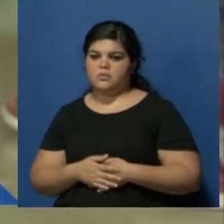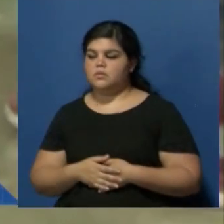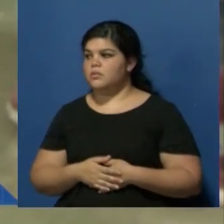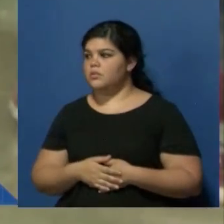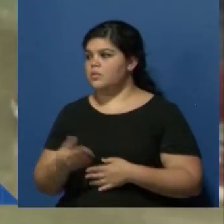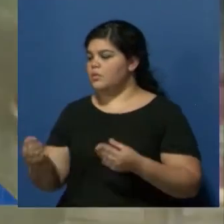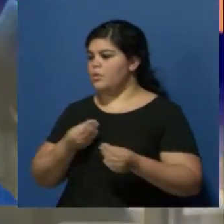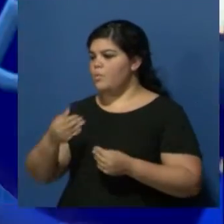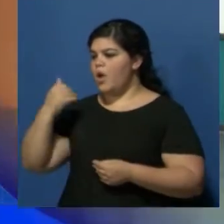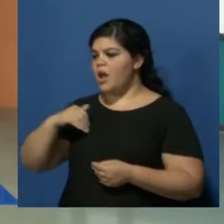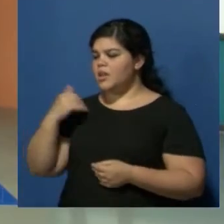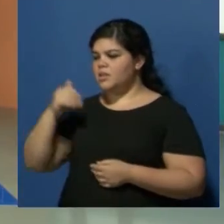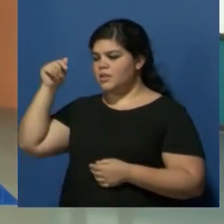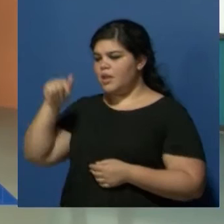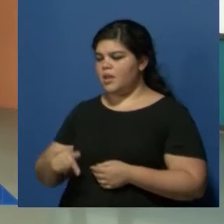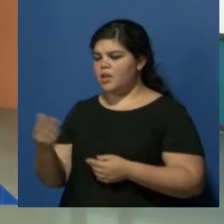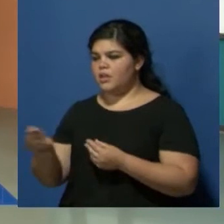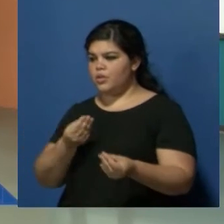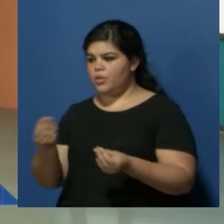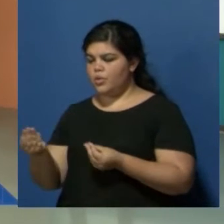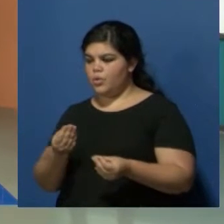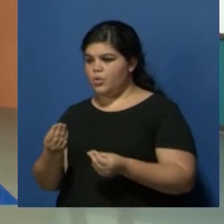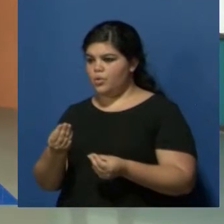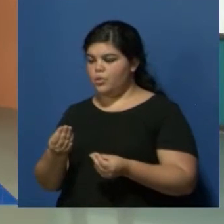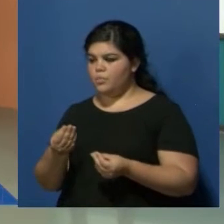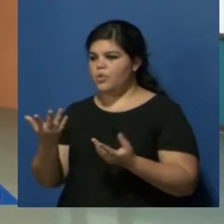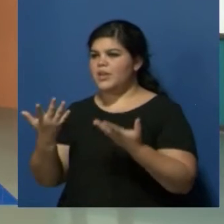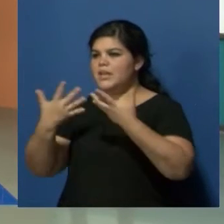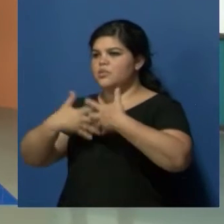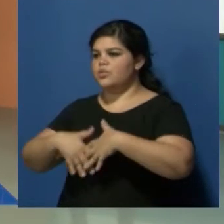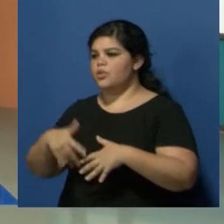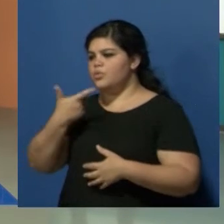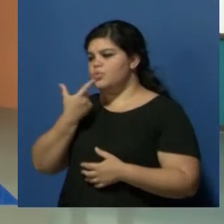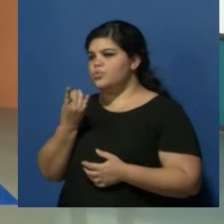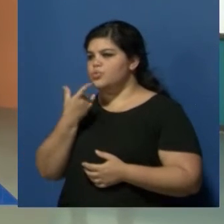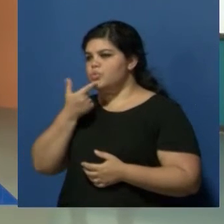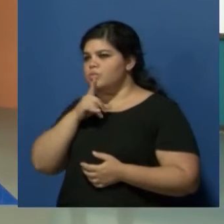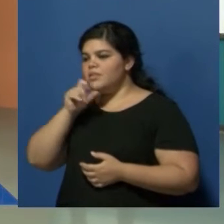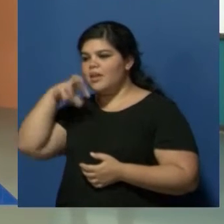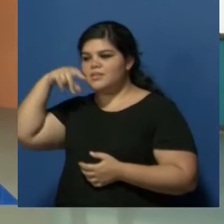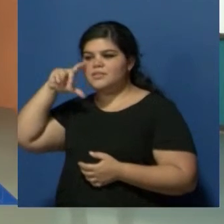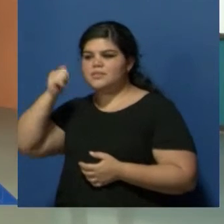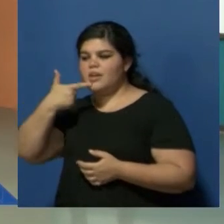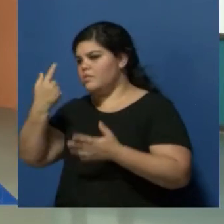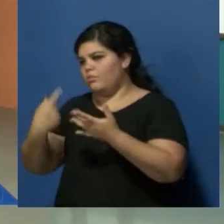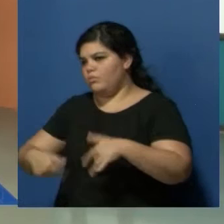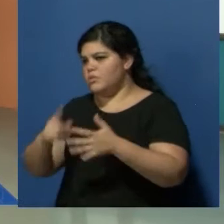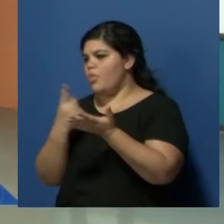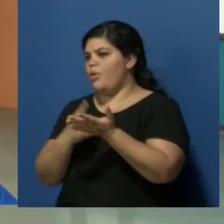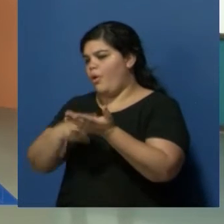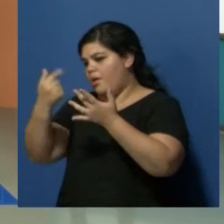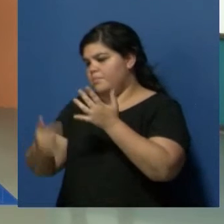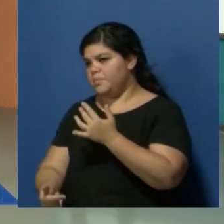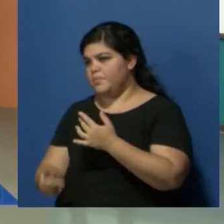situación en Argentina, concretamente con respecto a las sustancias? Vos hablabas recién de que hace 35 años que viene